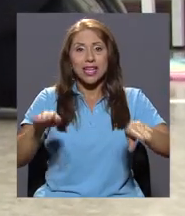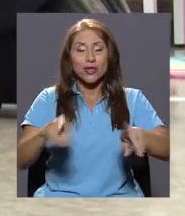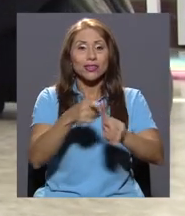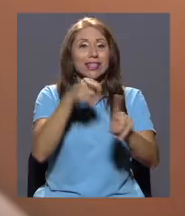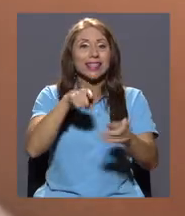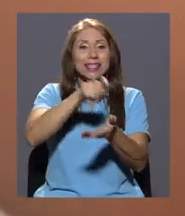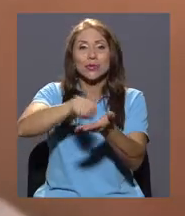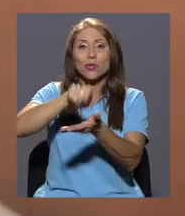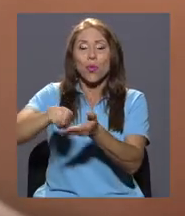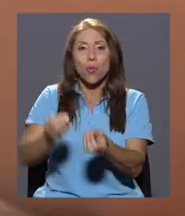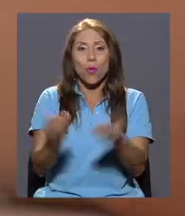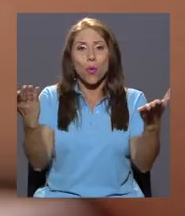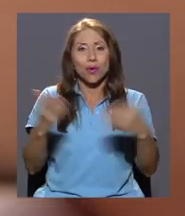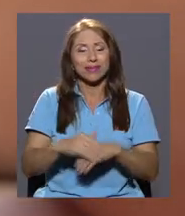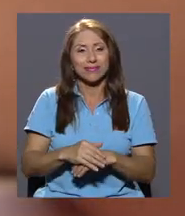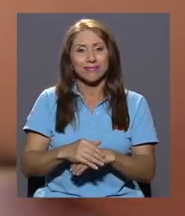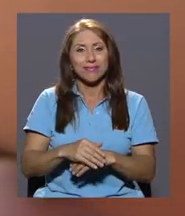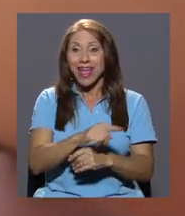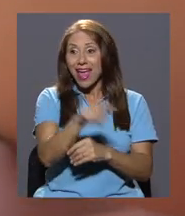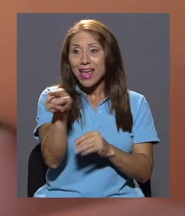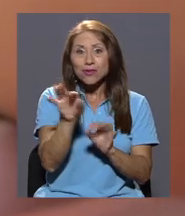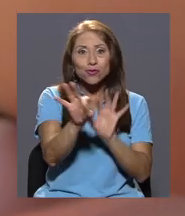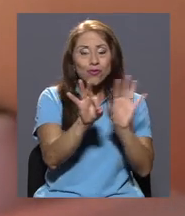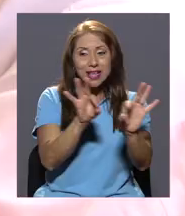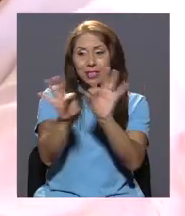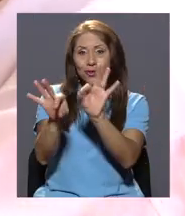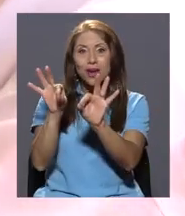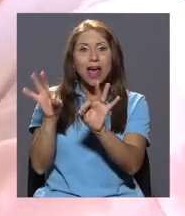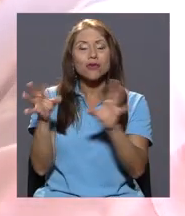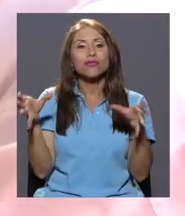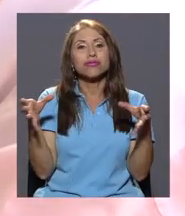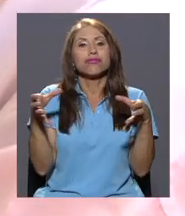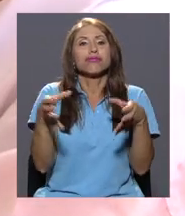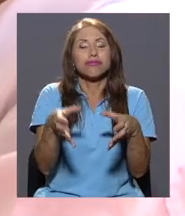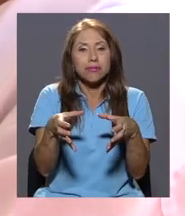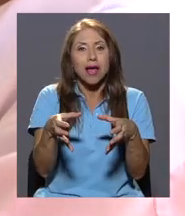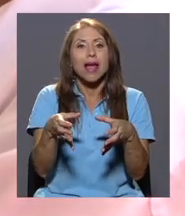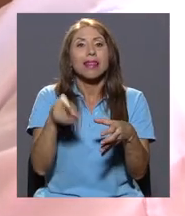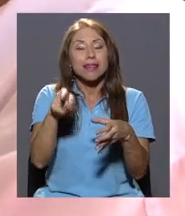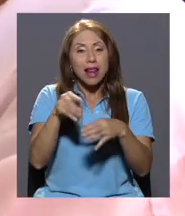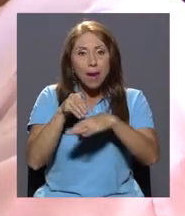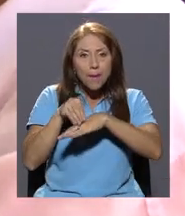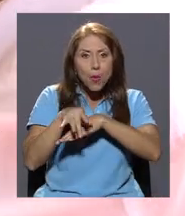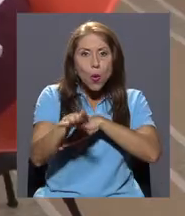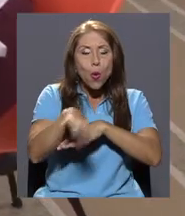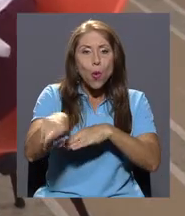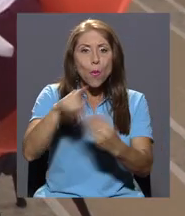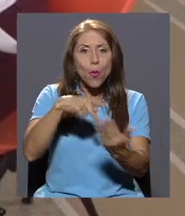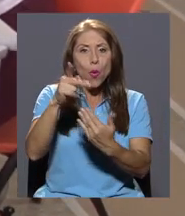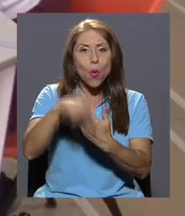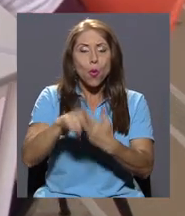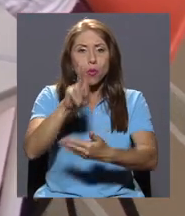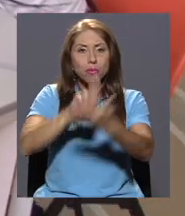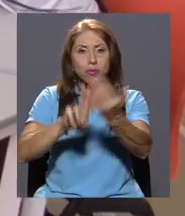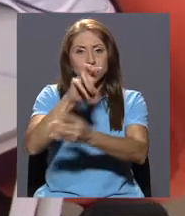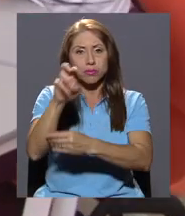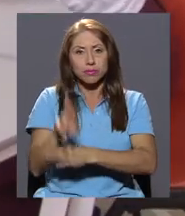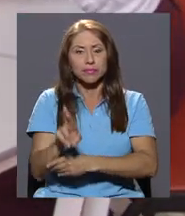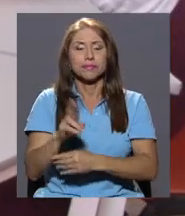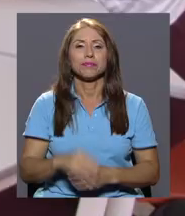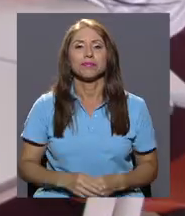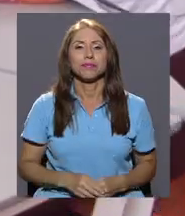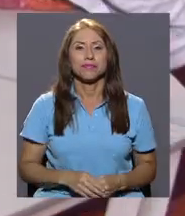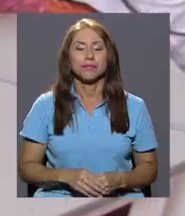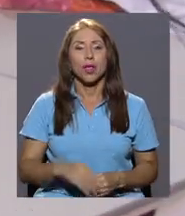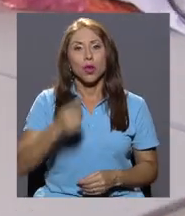de centros educativos públicos, quienes fueron seleccionados como parte de la proyección que brinda este programa de la Universidad de Costa